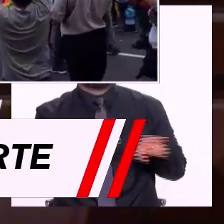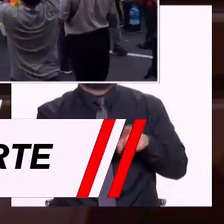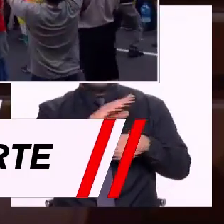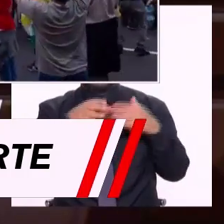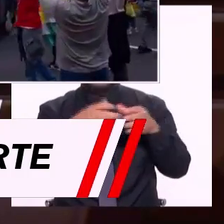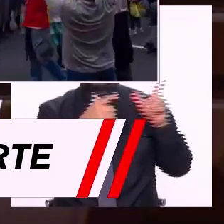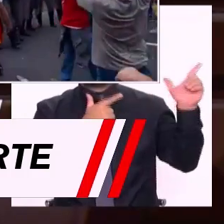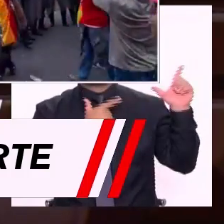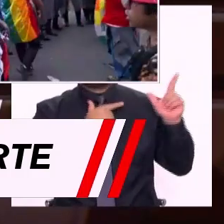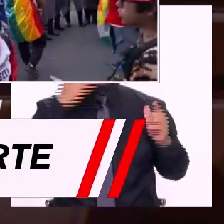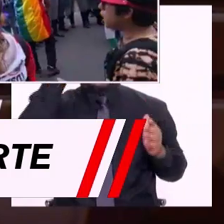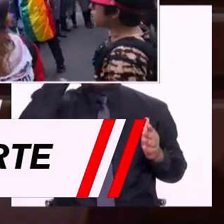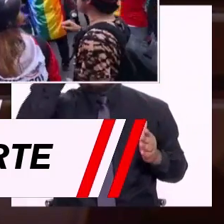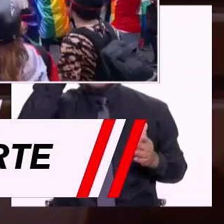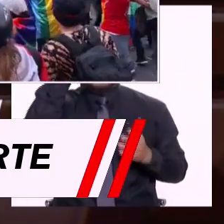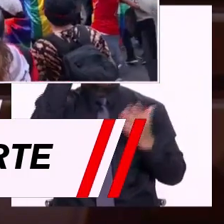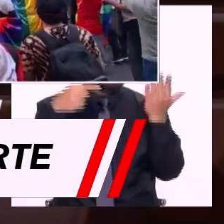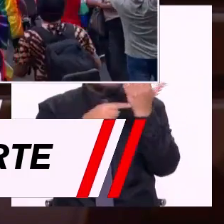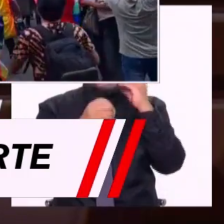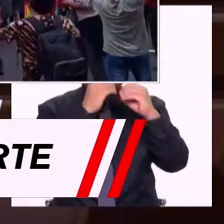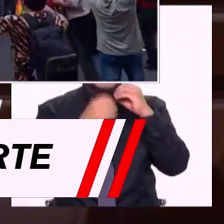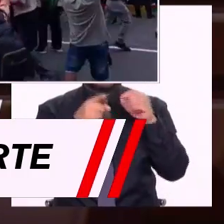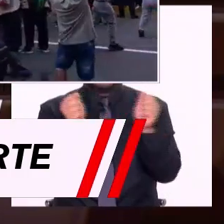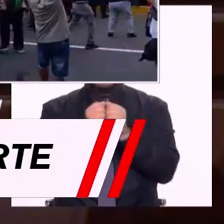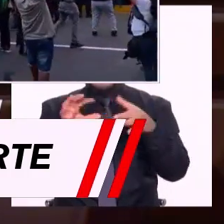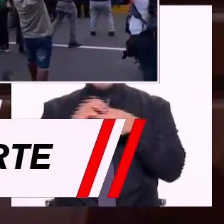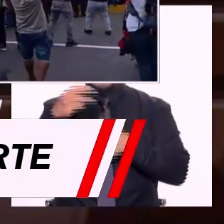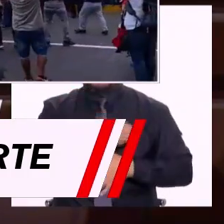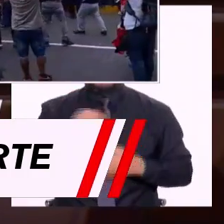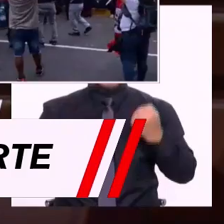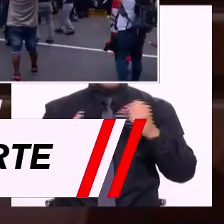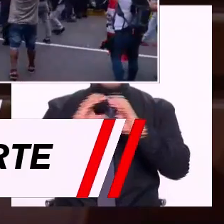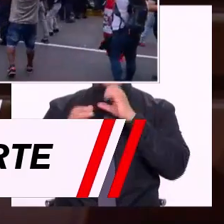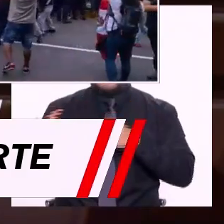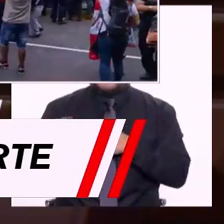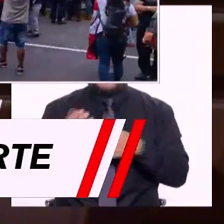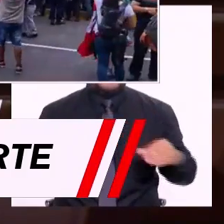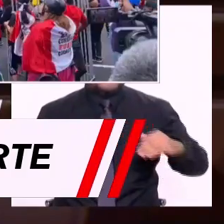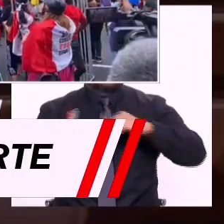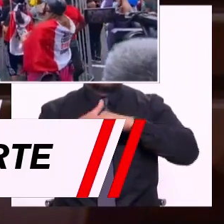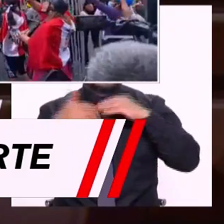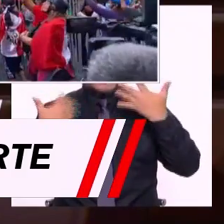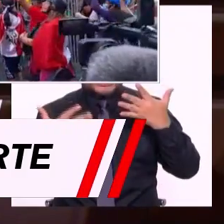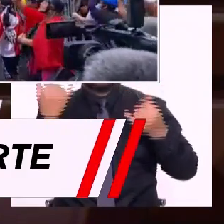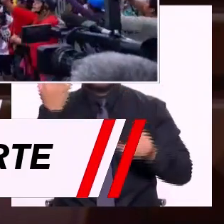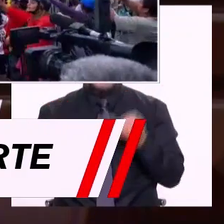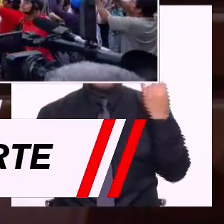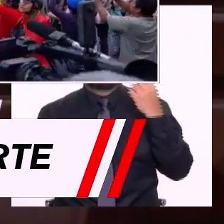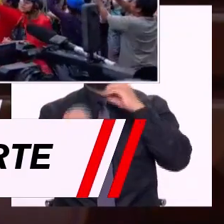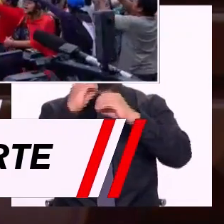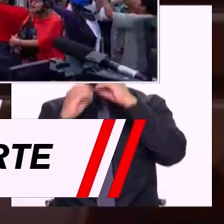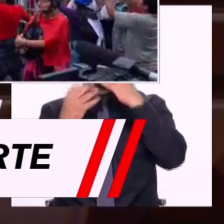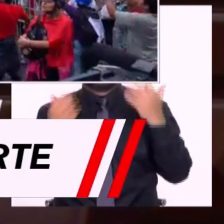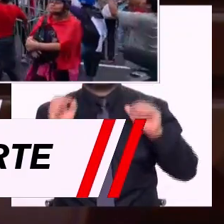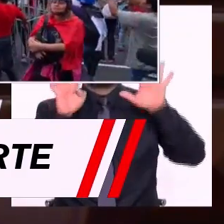y Comunicaciones, ha terminado la construcción de 9 puentes modulares que está mejorando